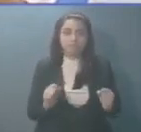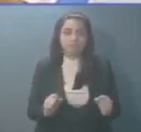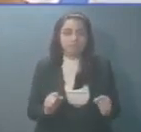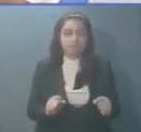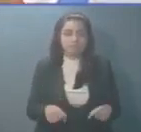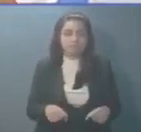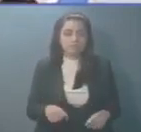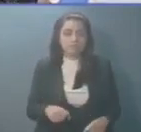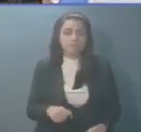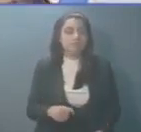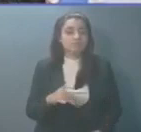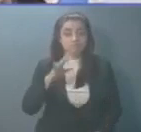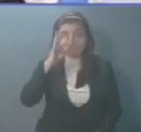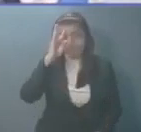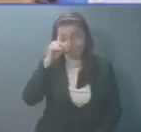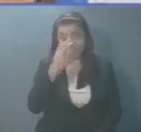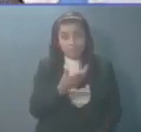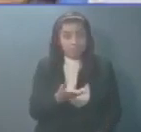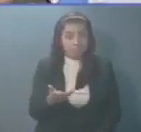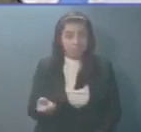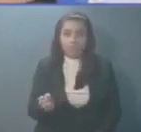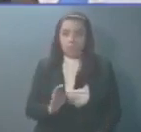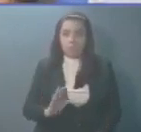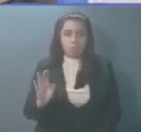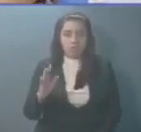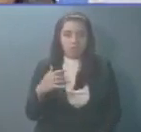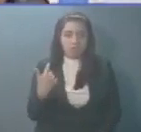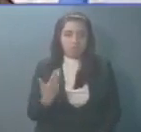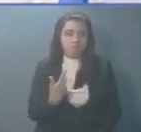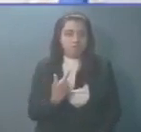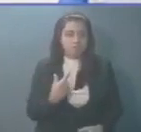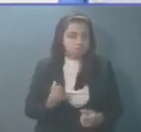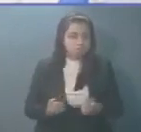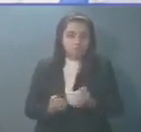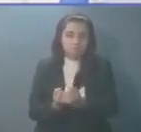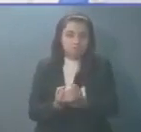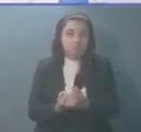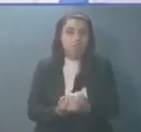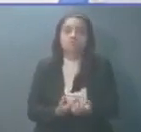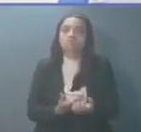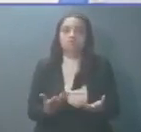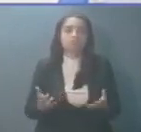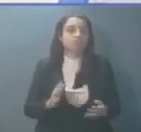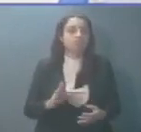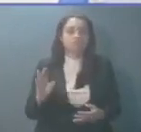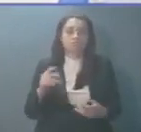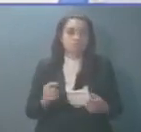calumniar e inventar cosas, jamás va a tener nuestro respaldo. Jamás.